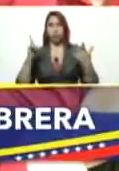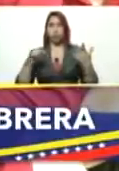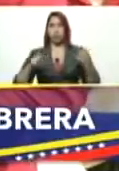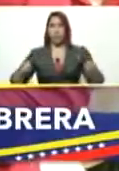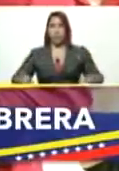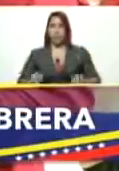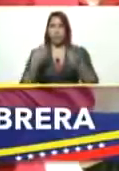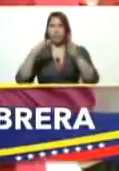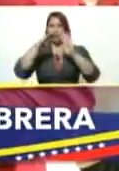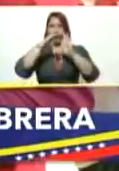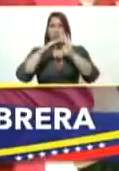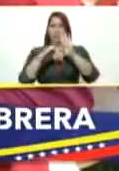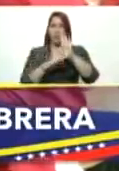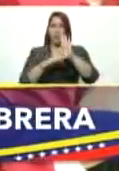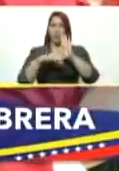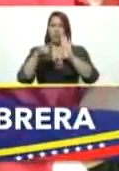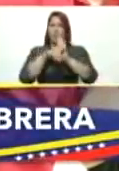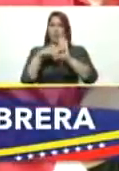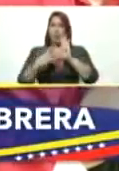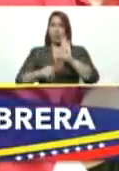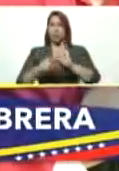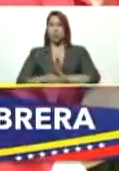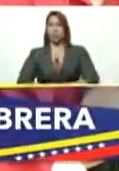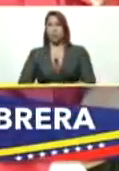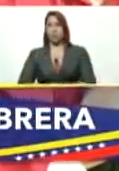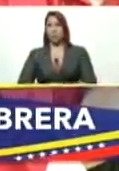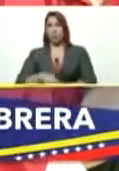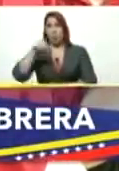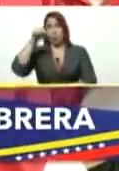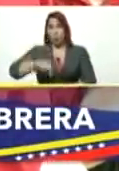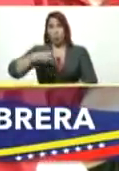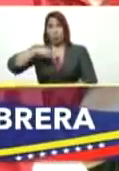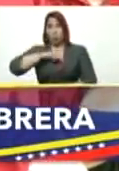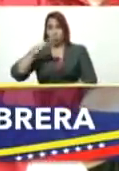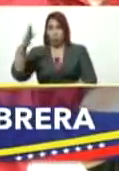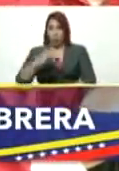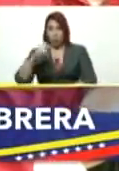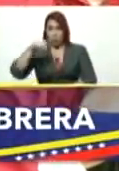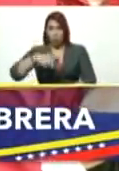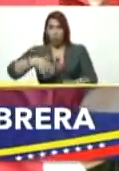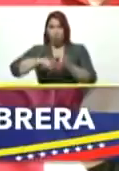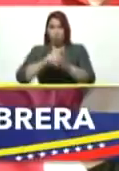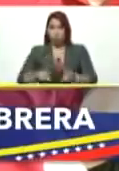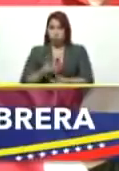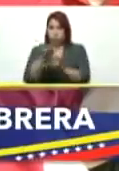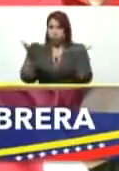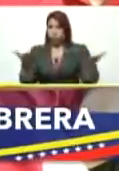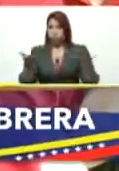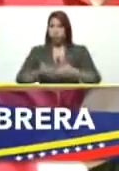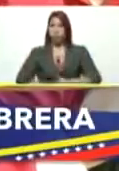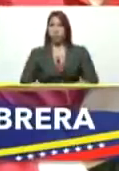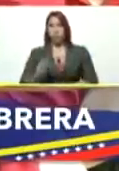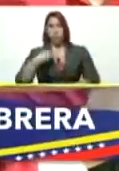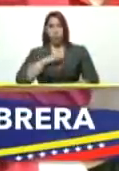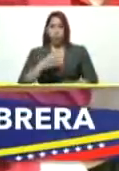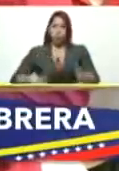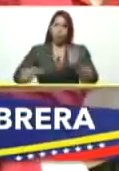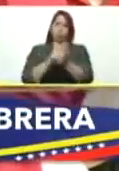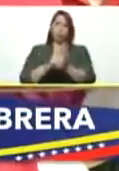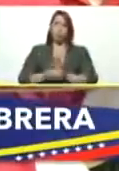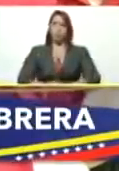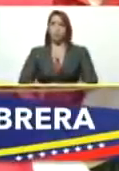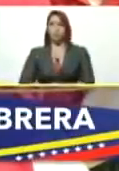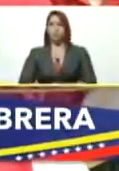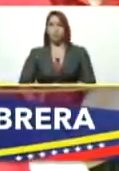principales derechos y eso hoy hemos venido aquí a ratificarse la usted y hemos venido a reiterarle